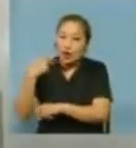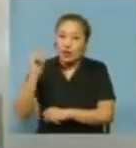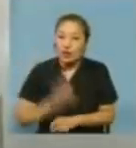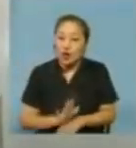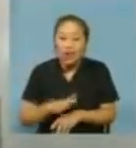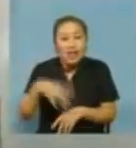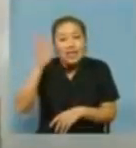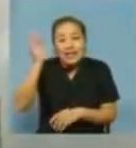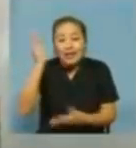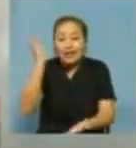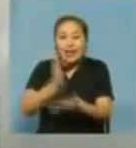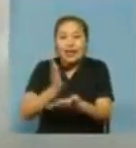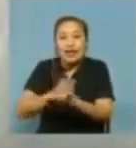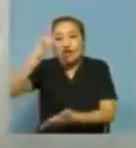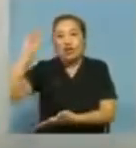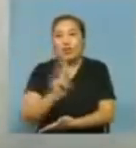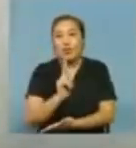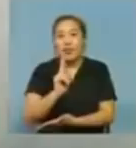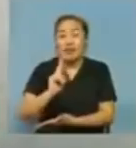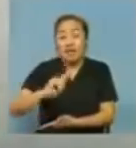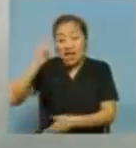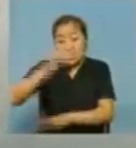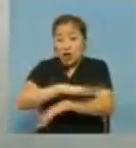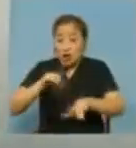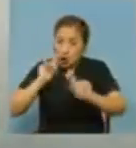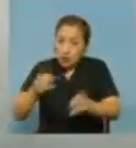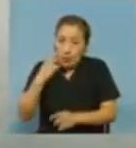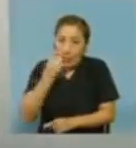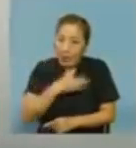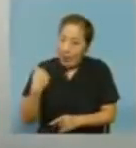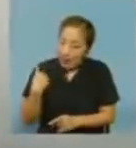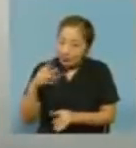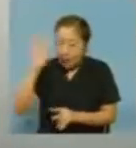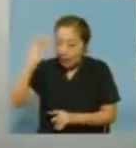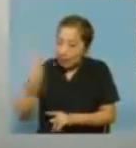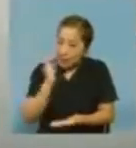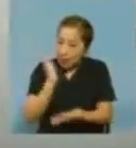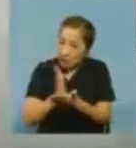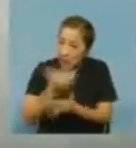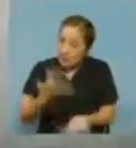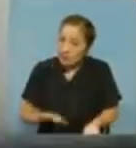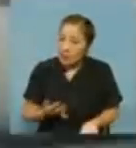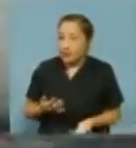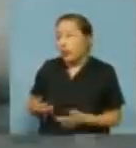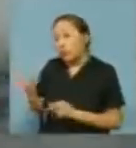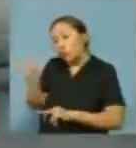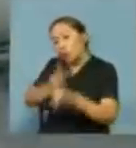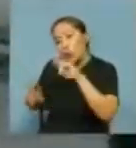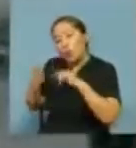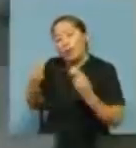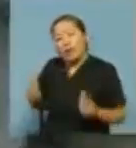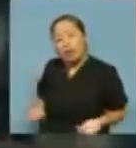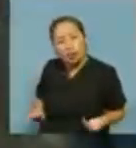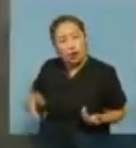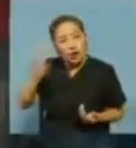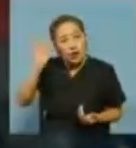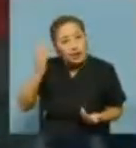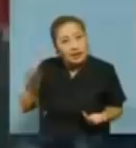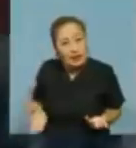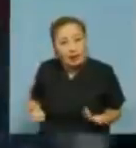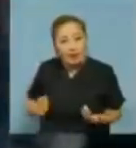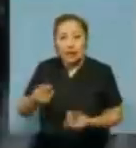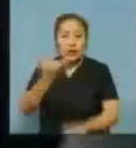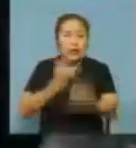y garantizar los derechos, justamente, no solo de los niños, sino también de los padres. Para finalizar, ¿qué es lo que buscarías vos ahora que